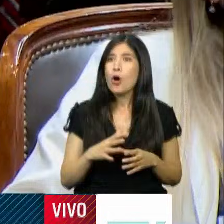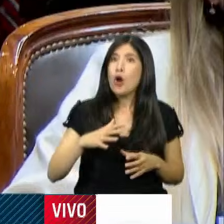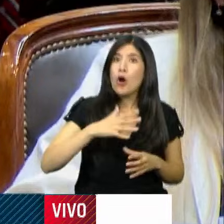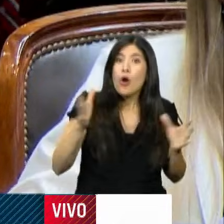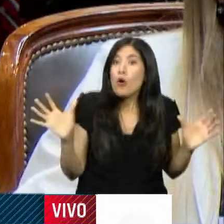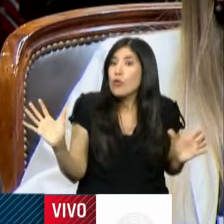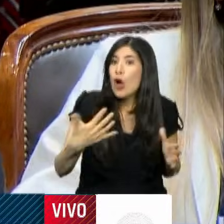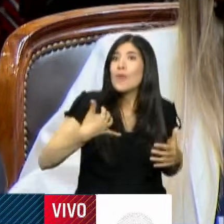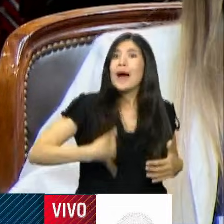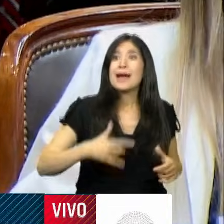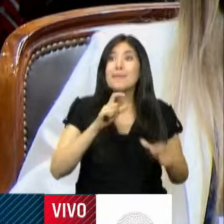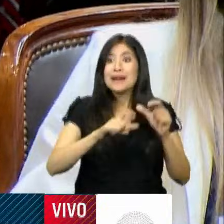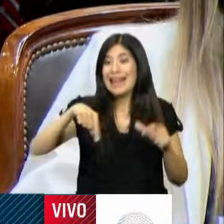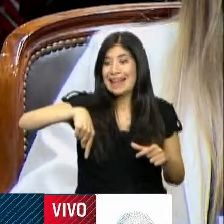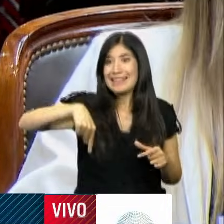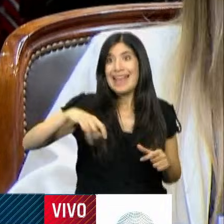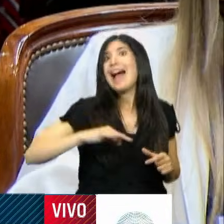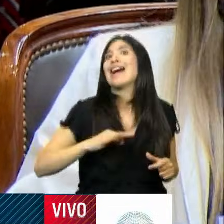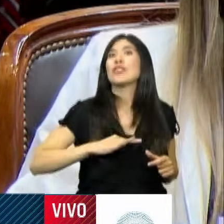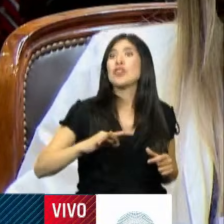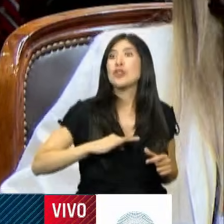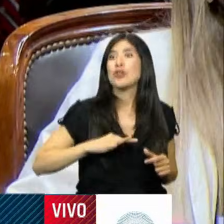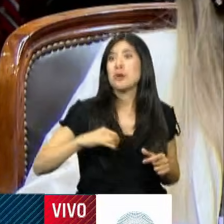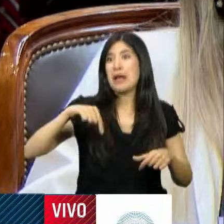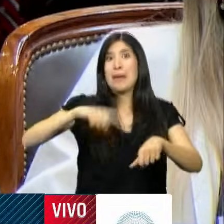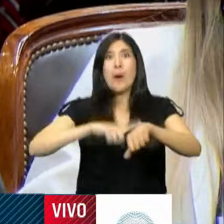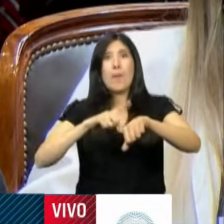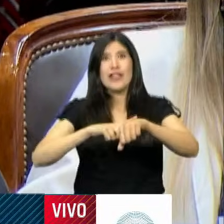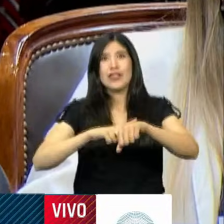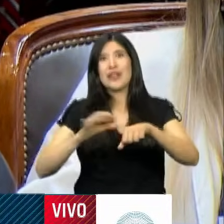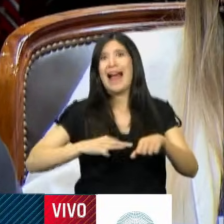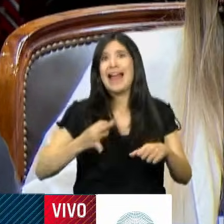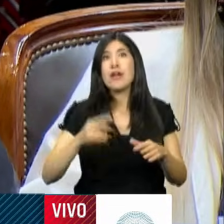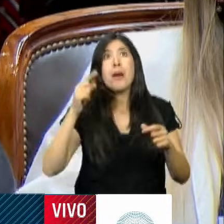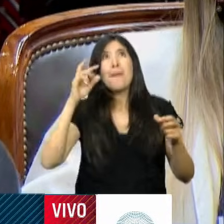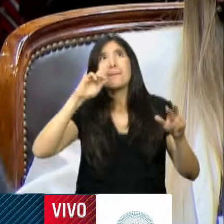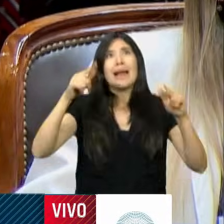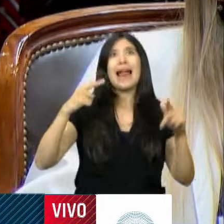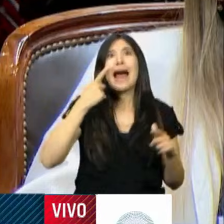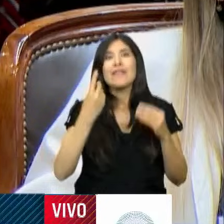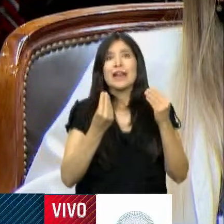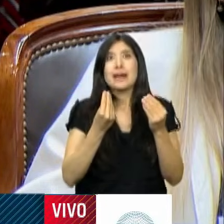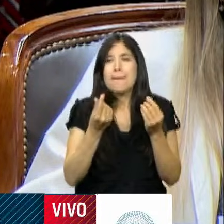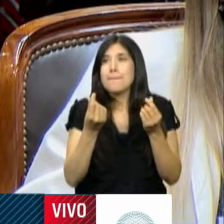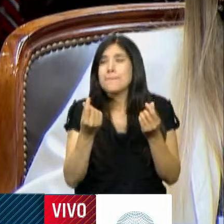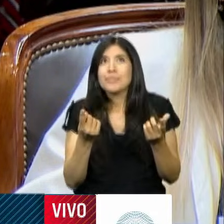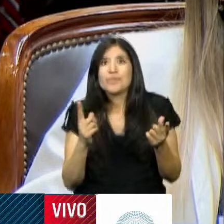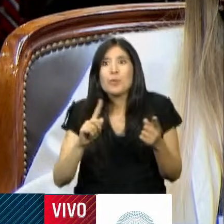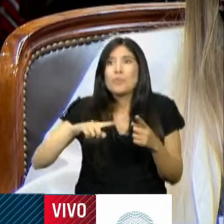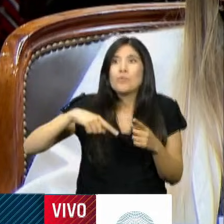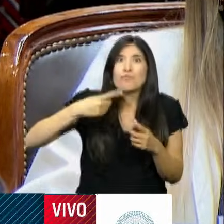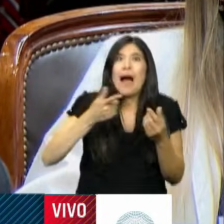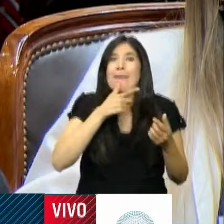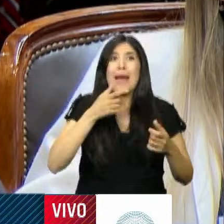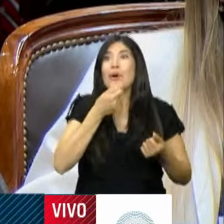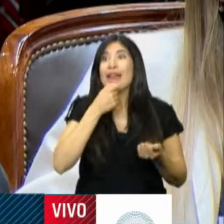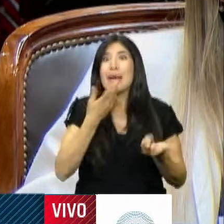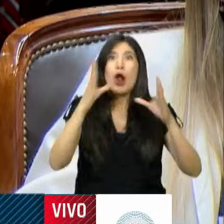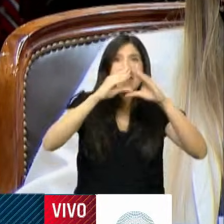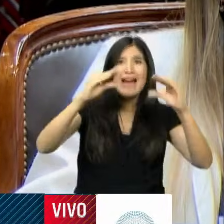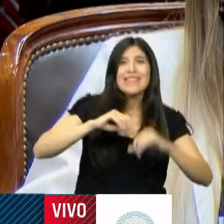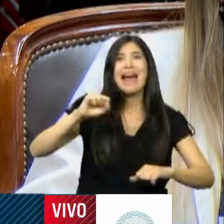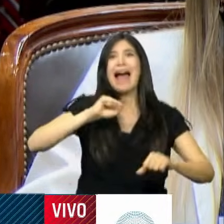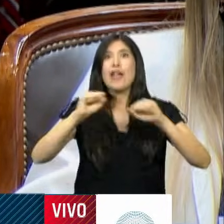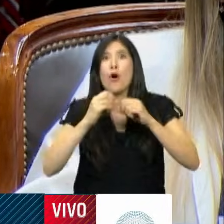de los argentinos que este año, a esta época, están planificando cómo hacen para pasar las fiestas de Navidad y